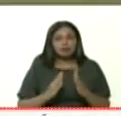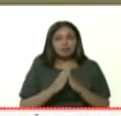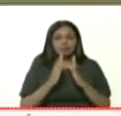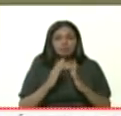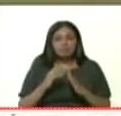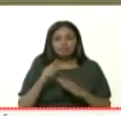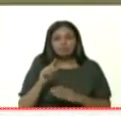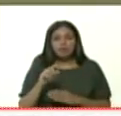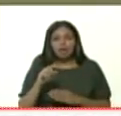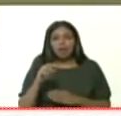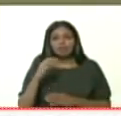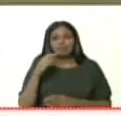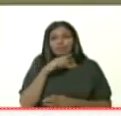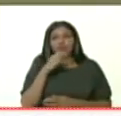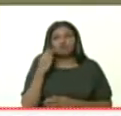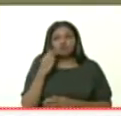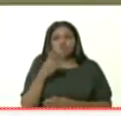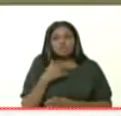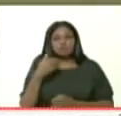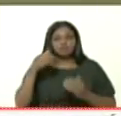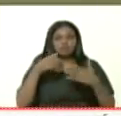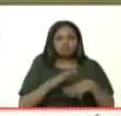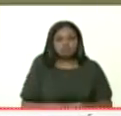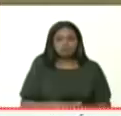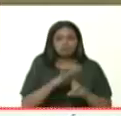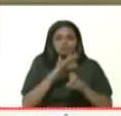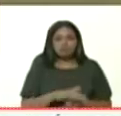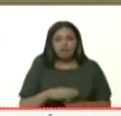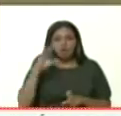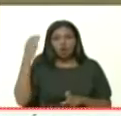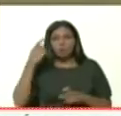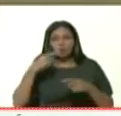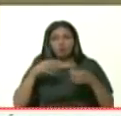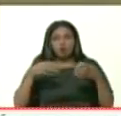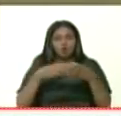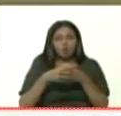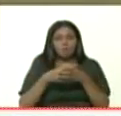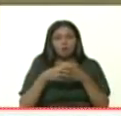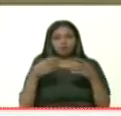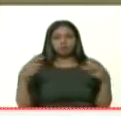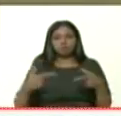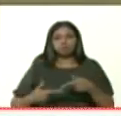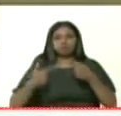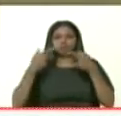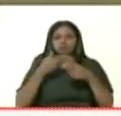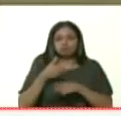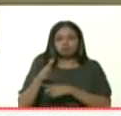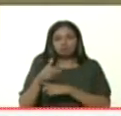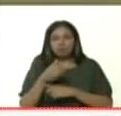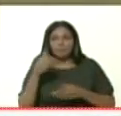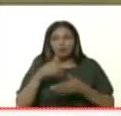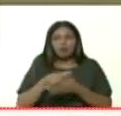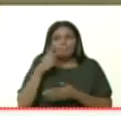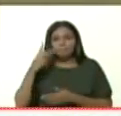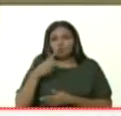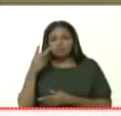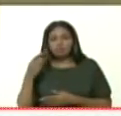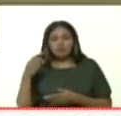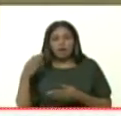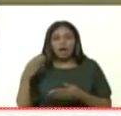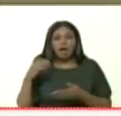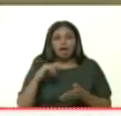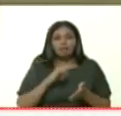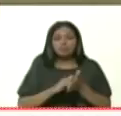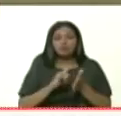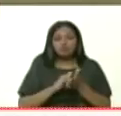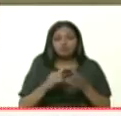del gobierno de Iván Duque, que pretende sumergir a Colombia y a la región en una confrontación armada encaminada a imponer la política de Washington en